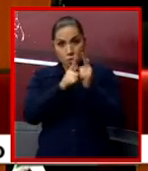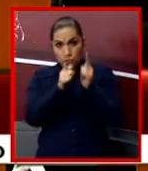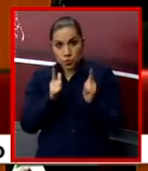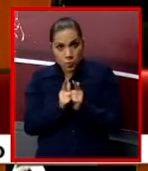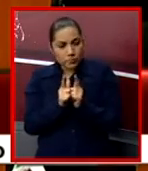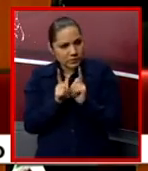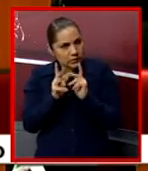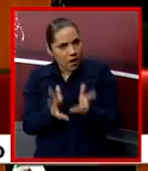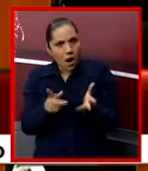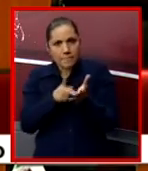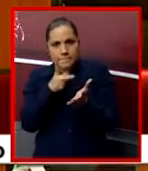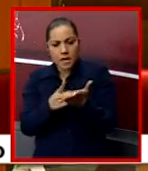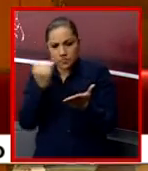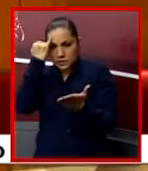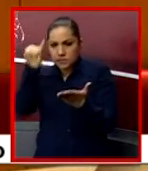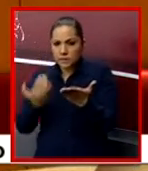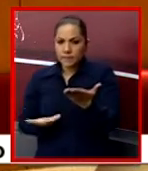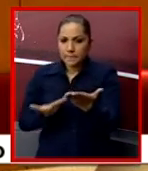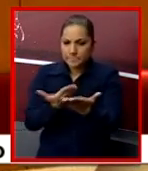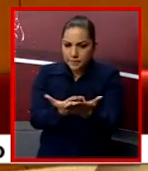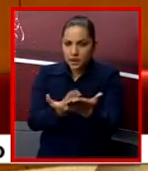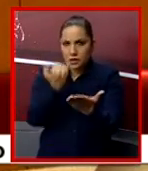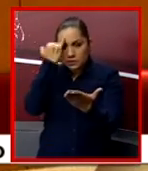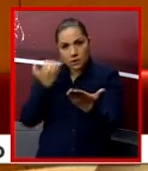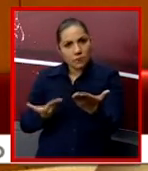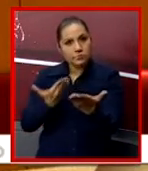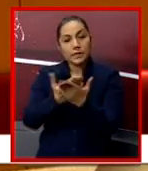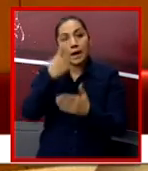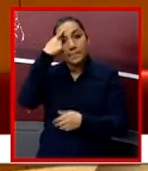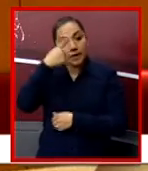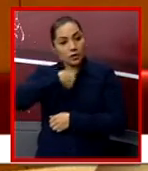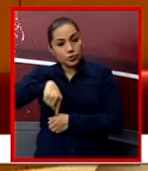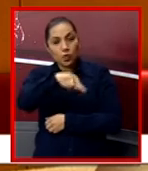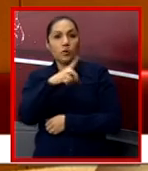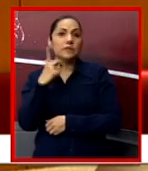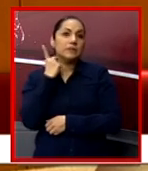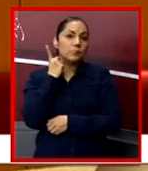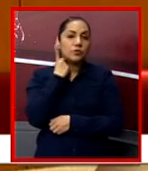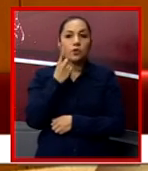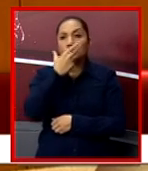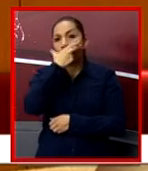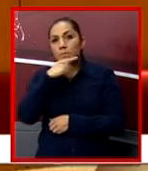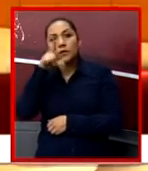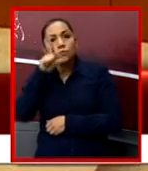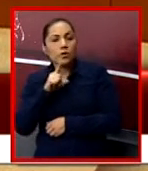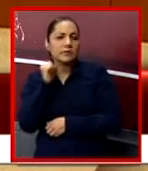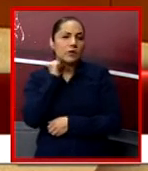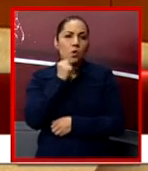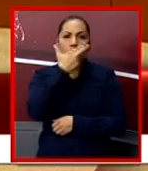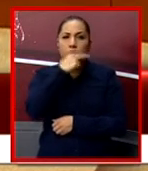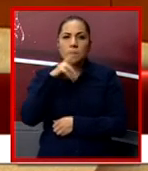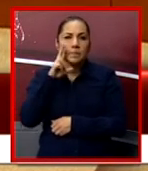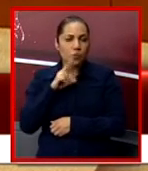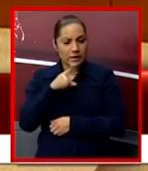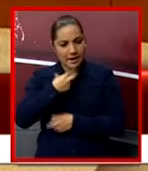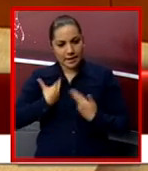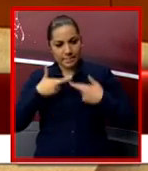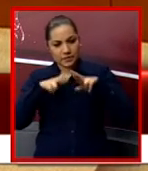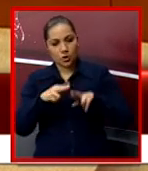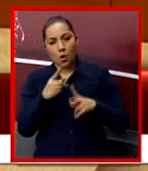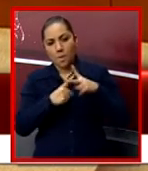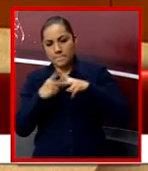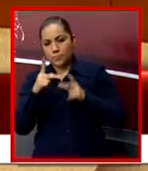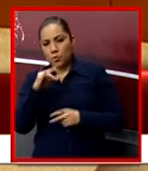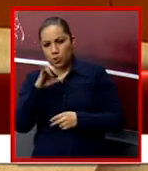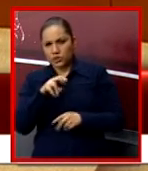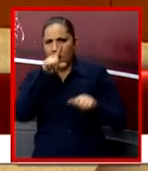iniciativas para disminuir el número de diputados y senadores de representación proporcional. Acción Nacional reiteró que una de las